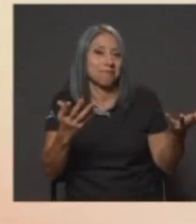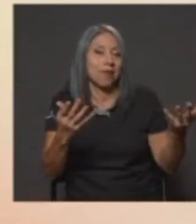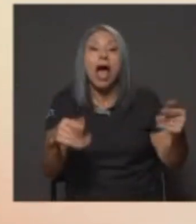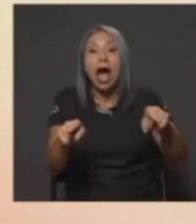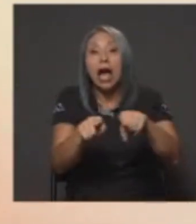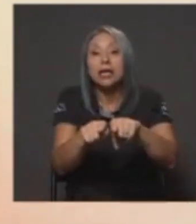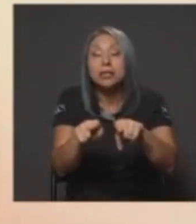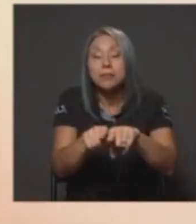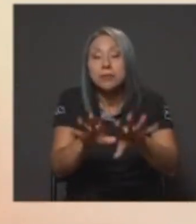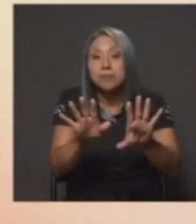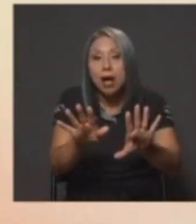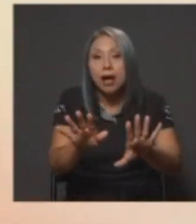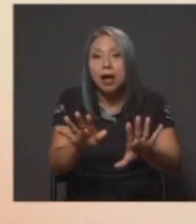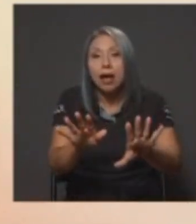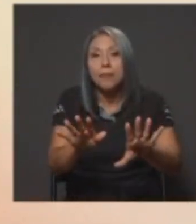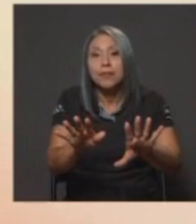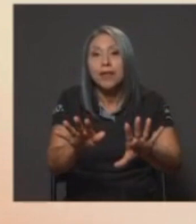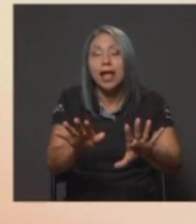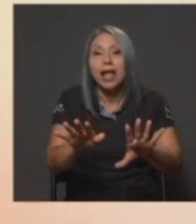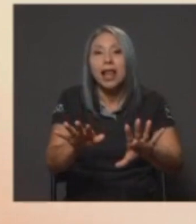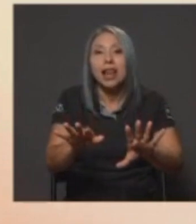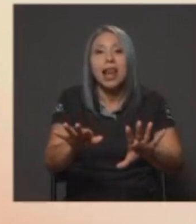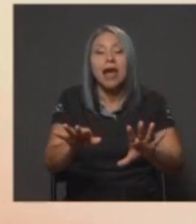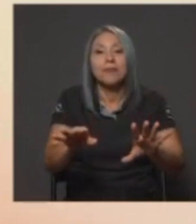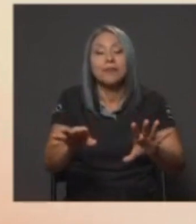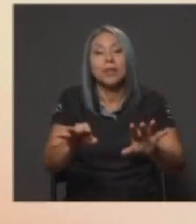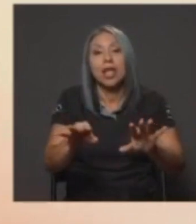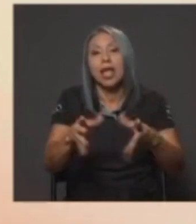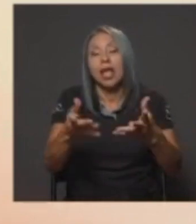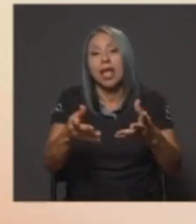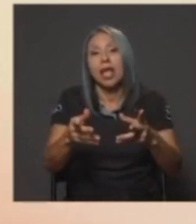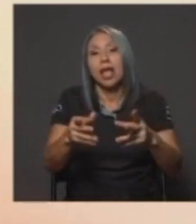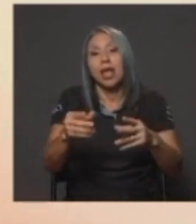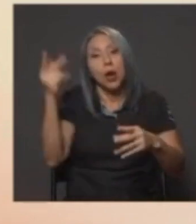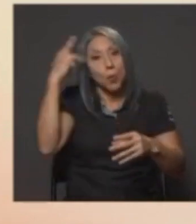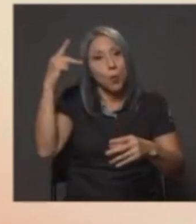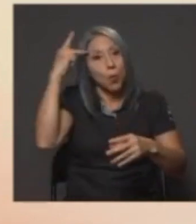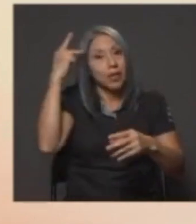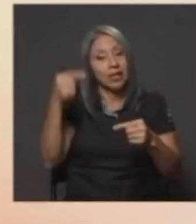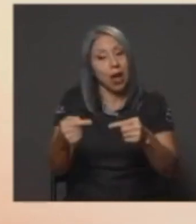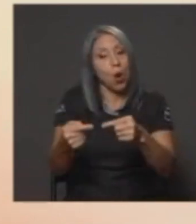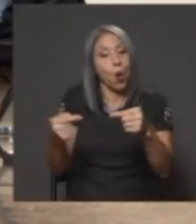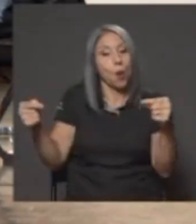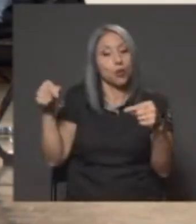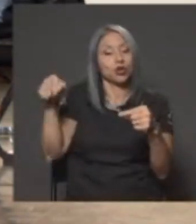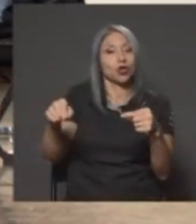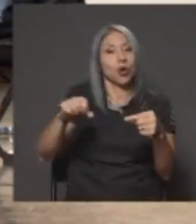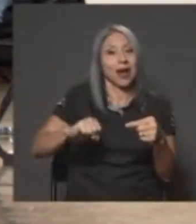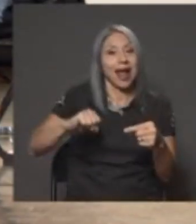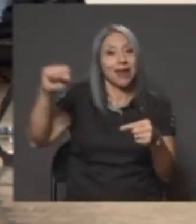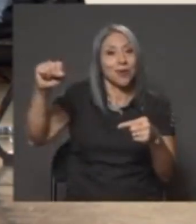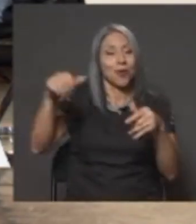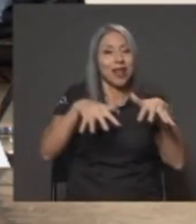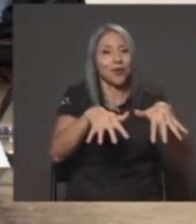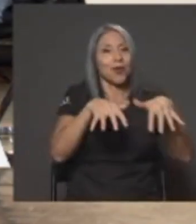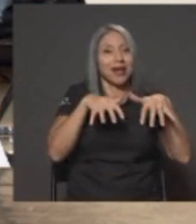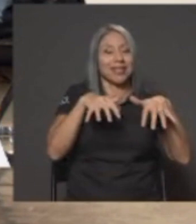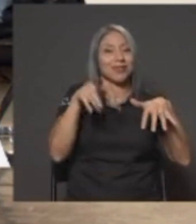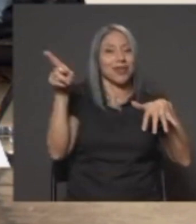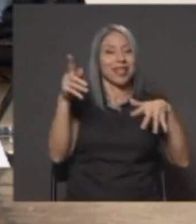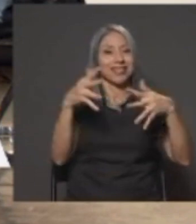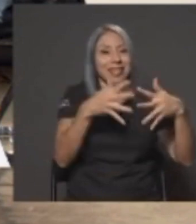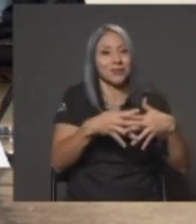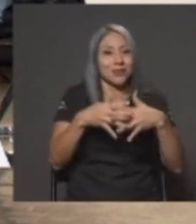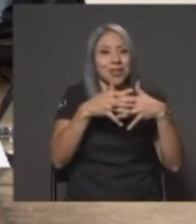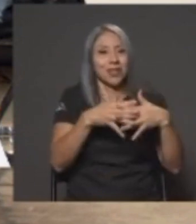la oposición ganó el Congreso en las elecciones del año pasado. Que lo pone más complicado. Va a estar sabroso